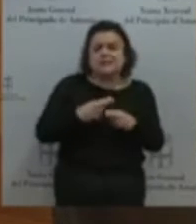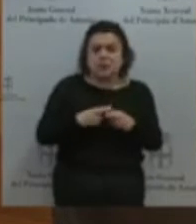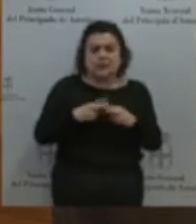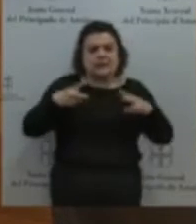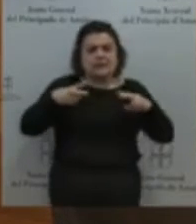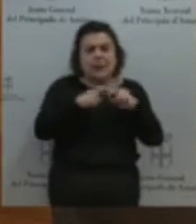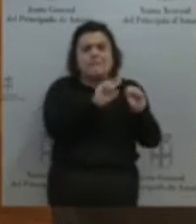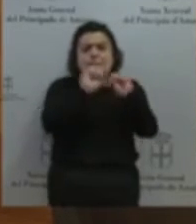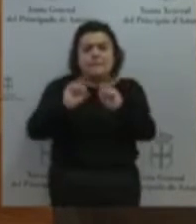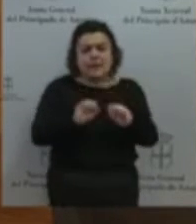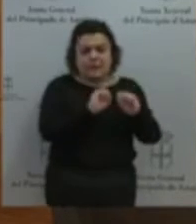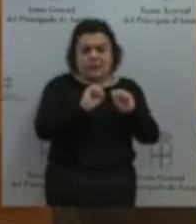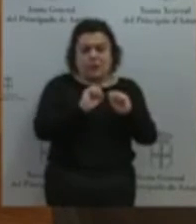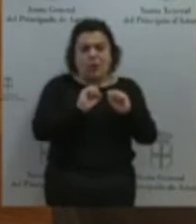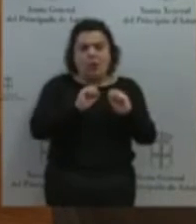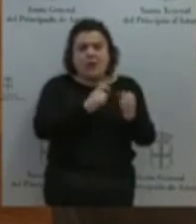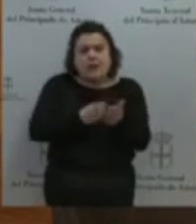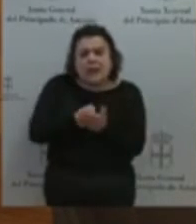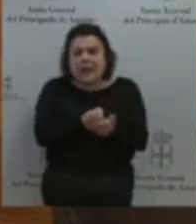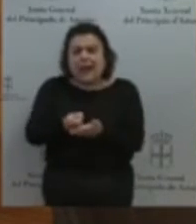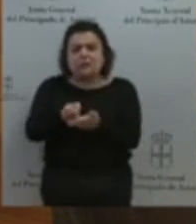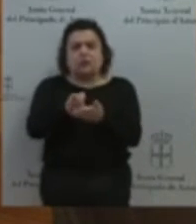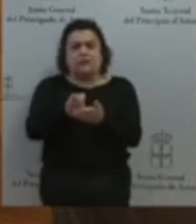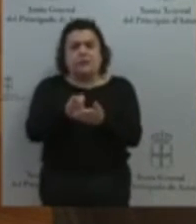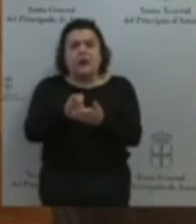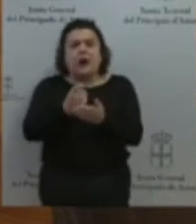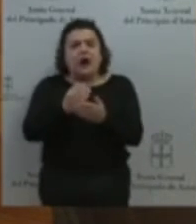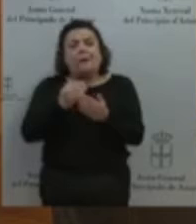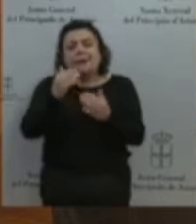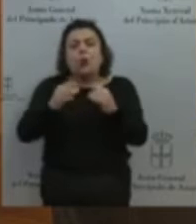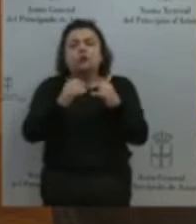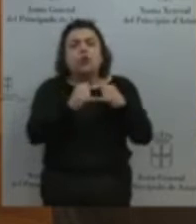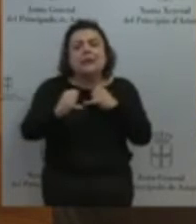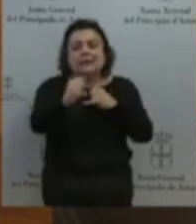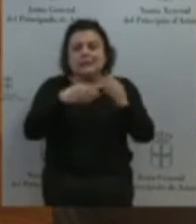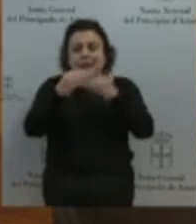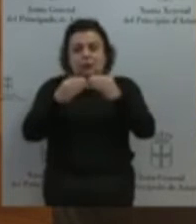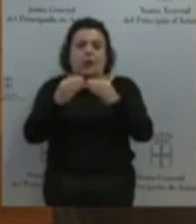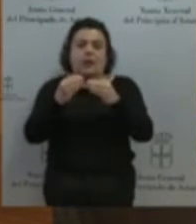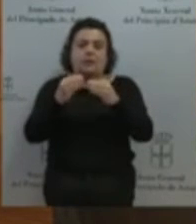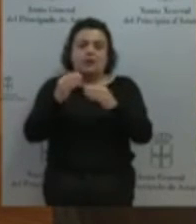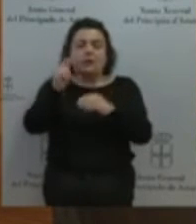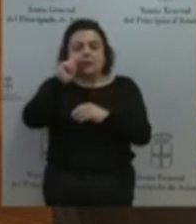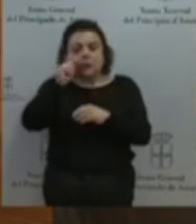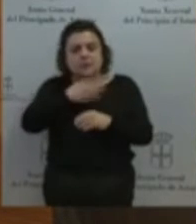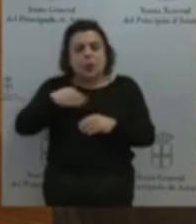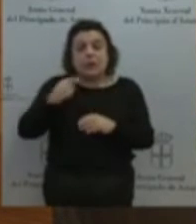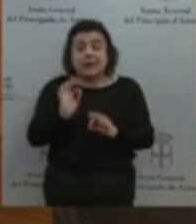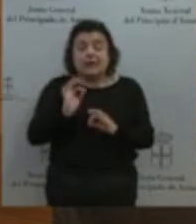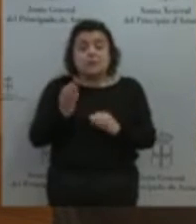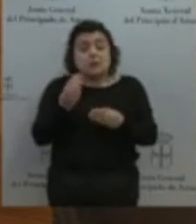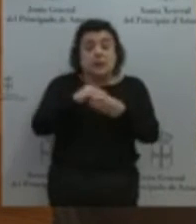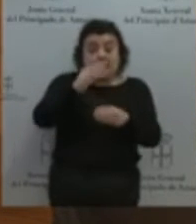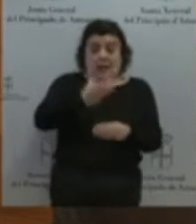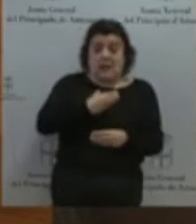que queremos la invitación tanto a los consistorios de más peso de la región, Gijón, Oviedo y Avilés, como las zonas